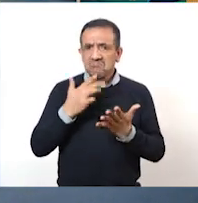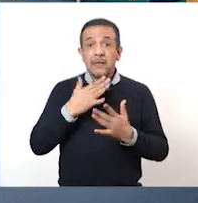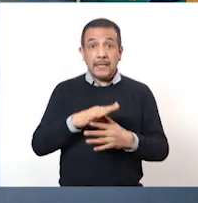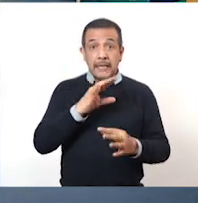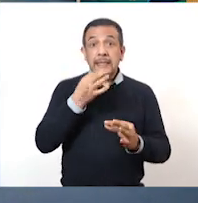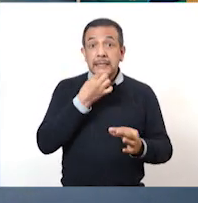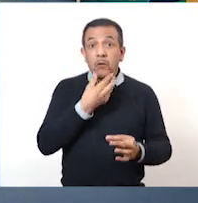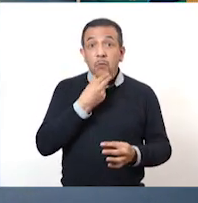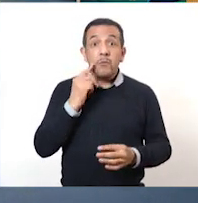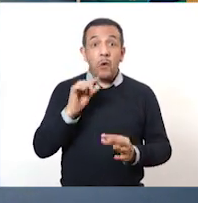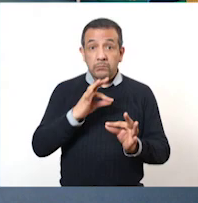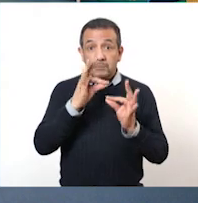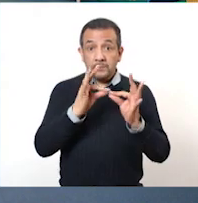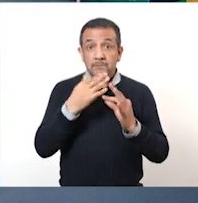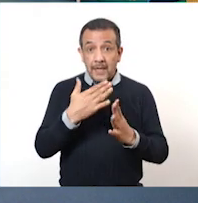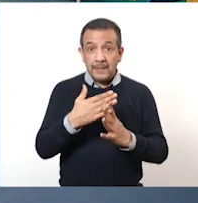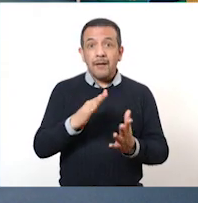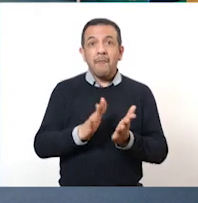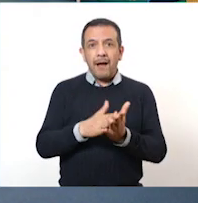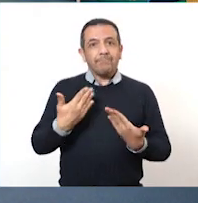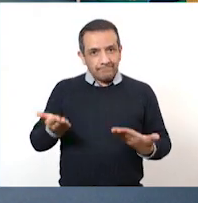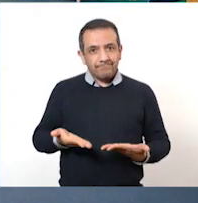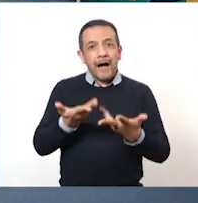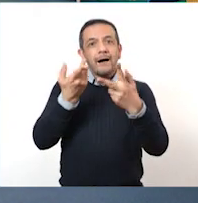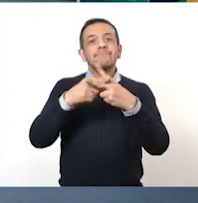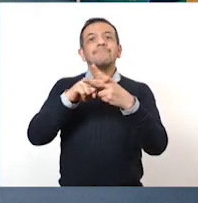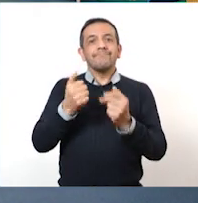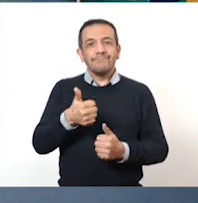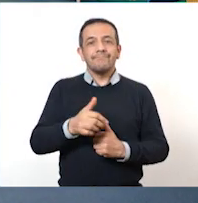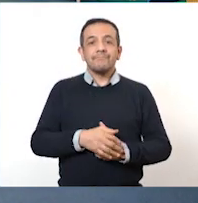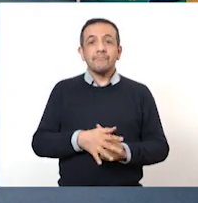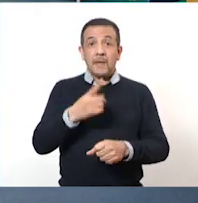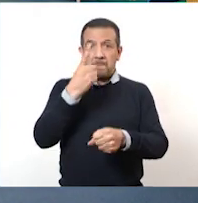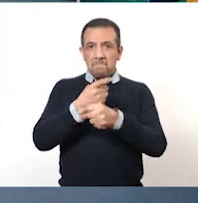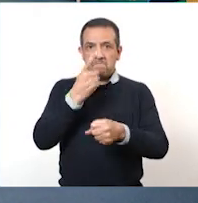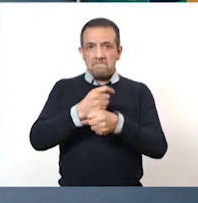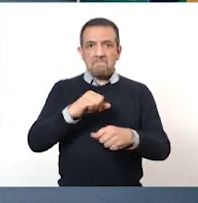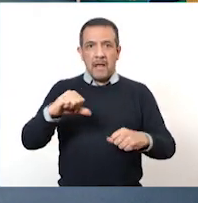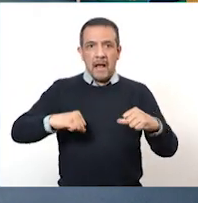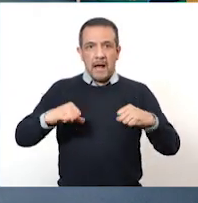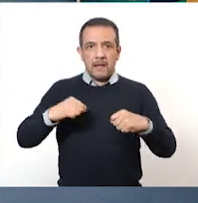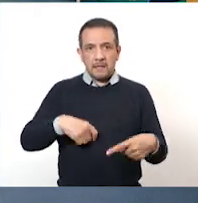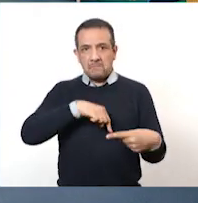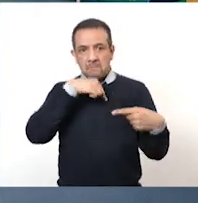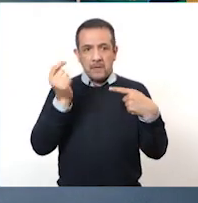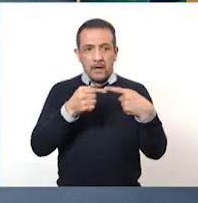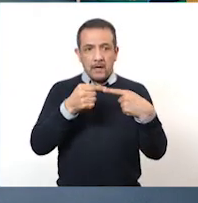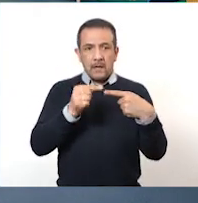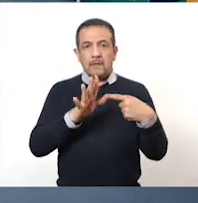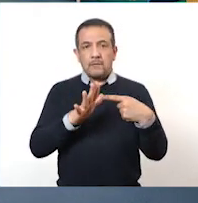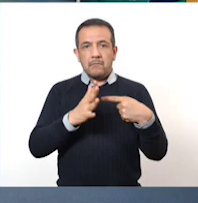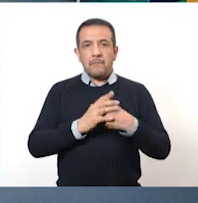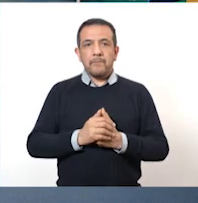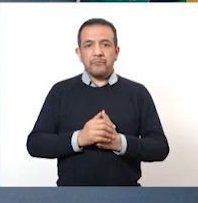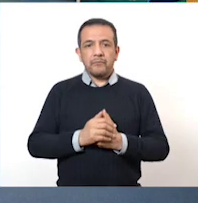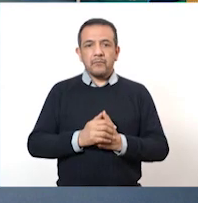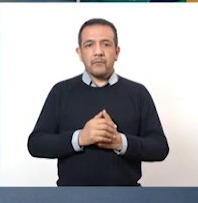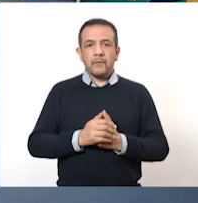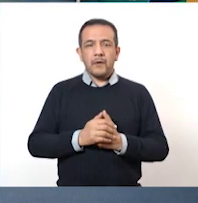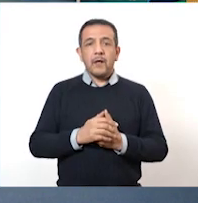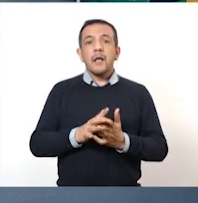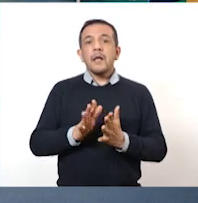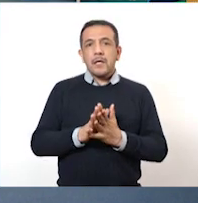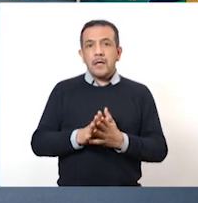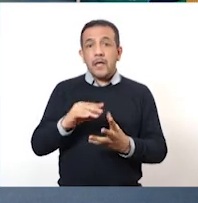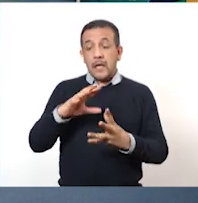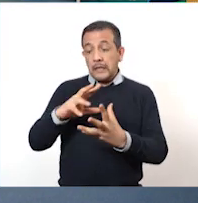bien, niñas y niños, ¿están listos? Pues ¡comenzamos! Muy bien. Primera actividad se llama que no caiga,